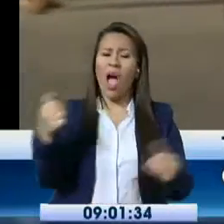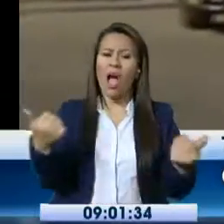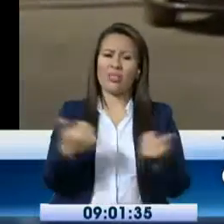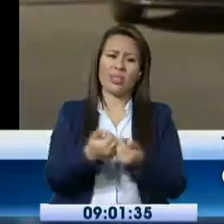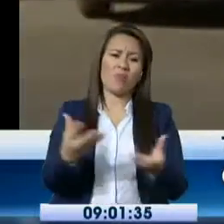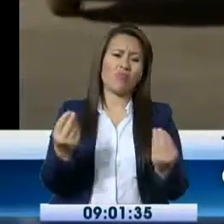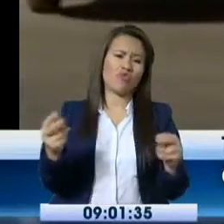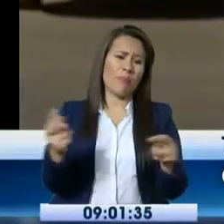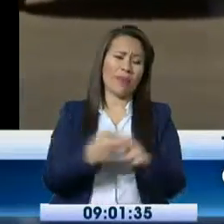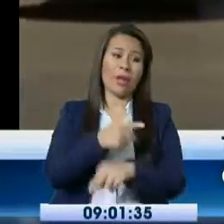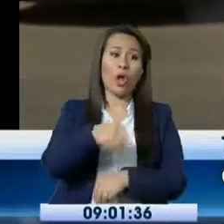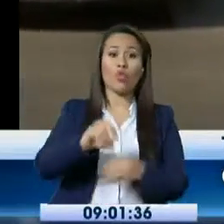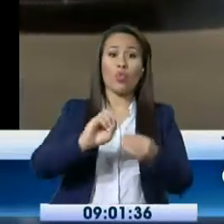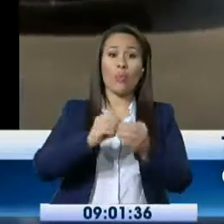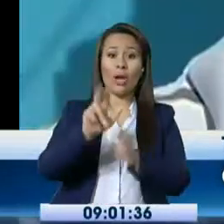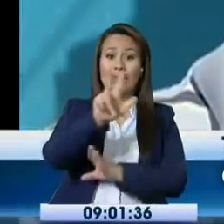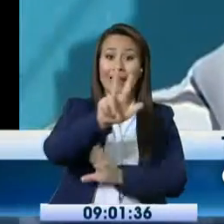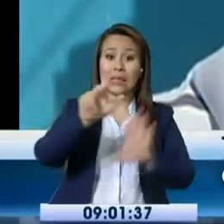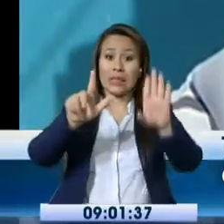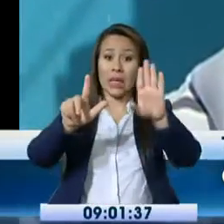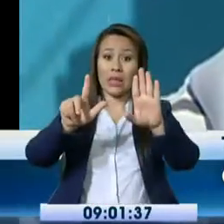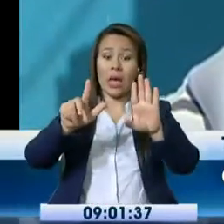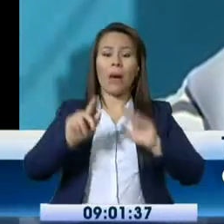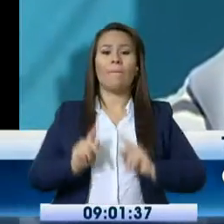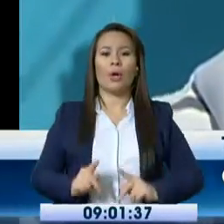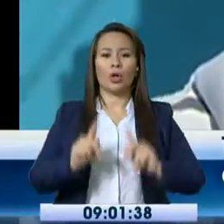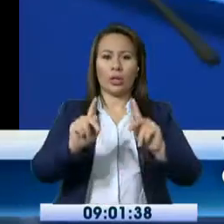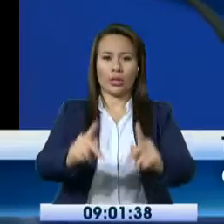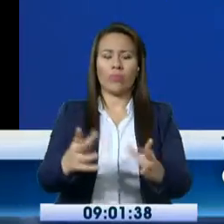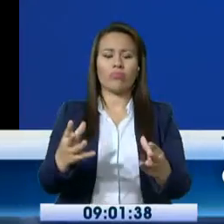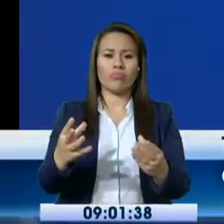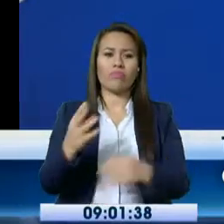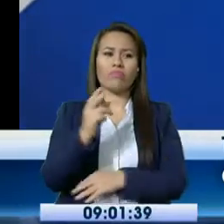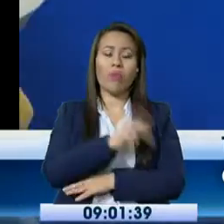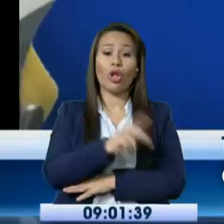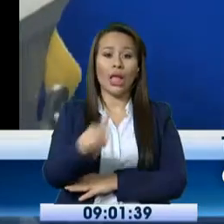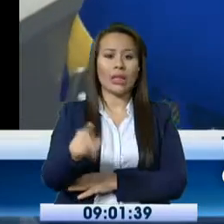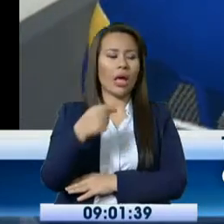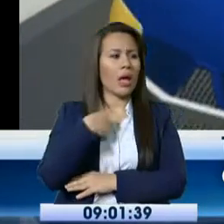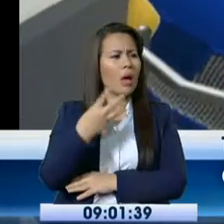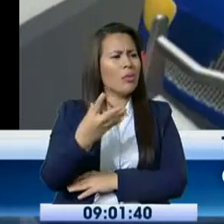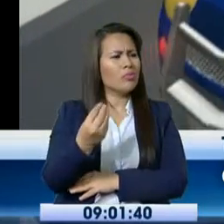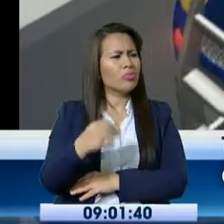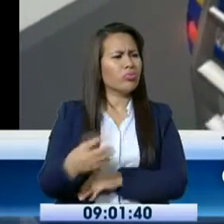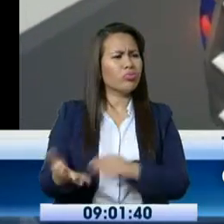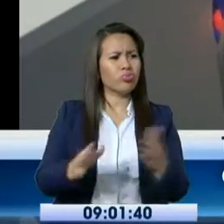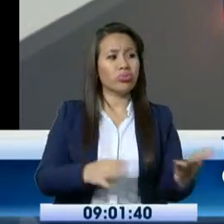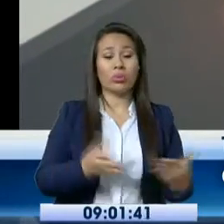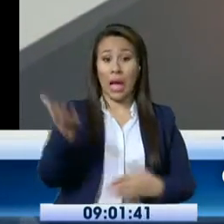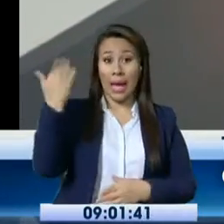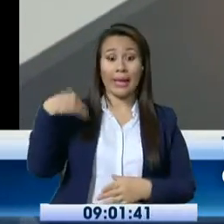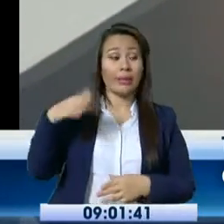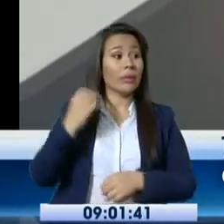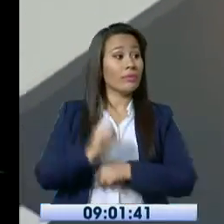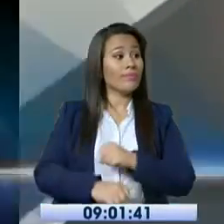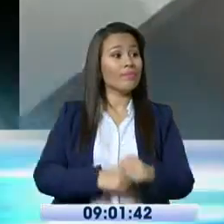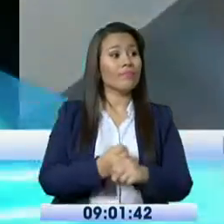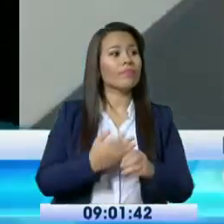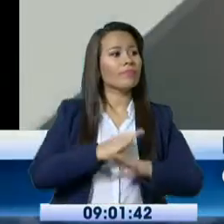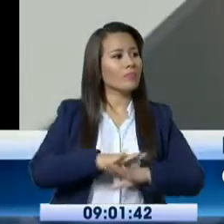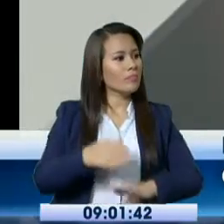la 37 y Portete. Siempre han habido muertos escandalosos desde hace años hasta... Hace años se